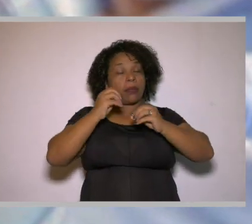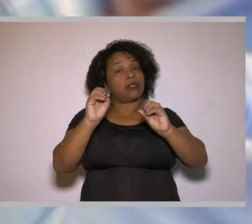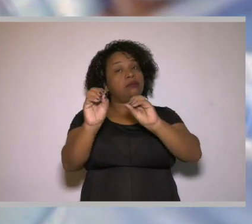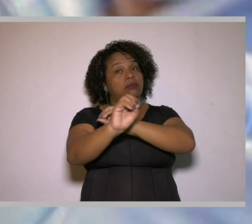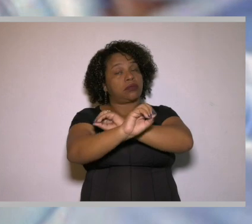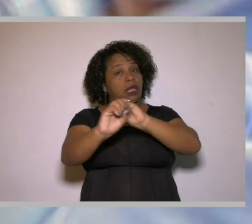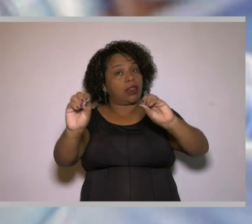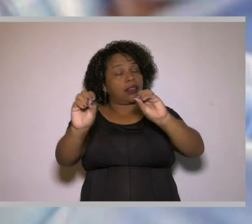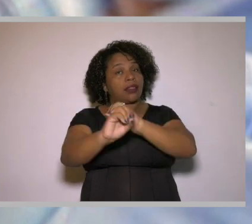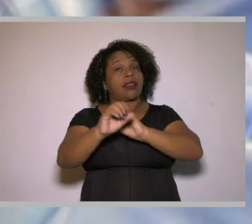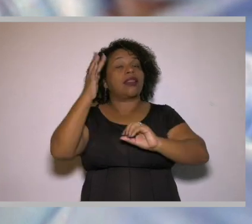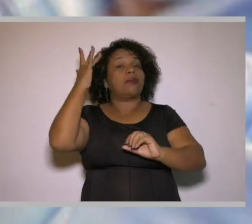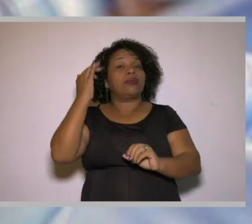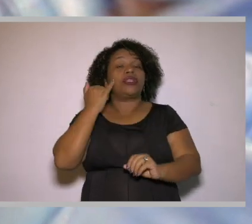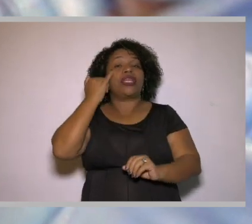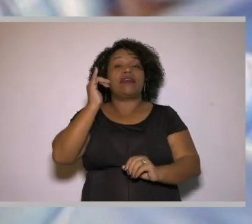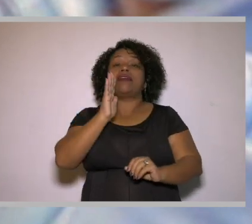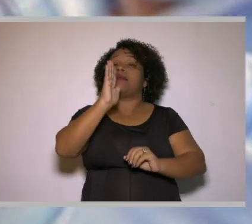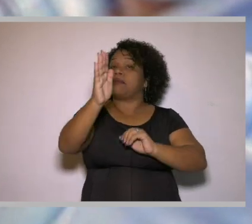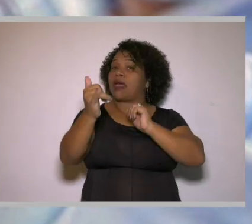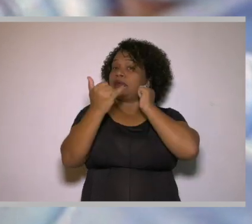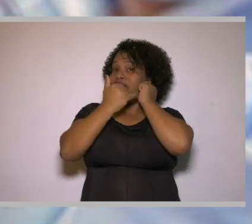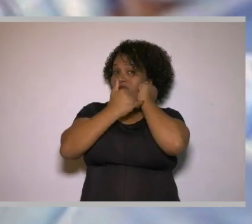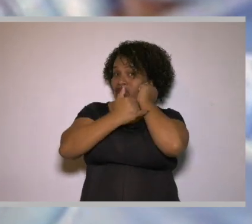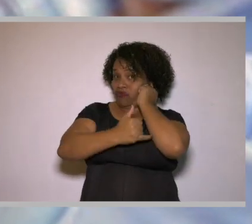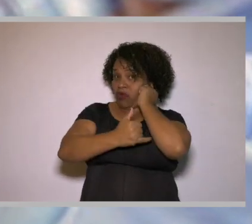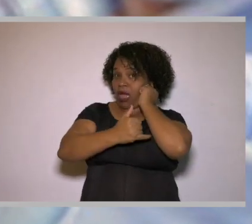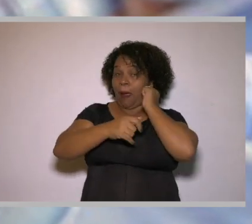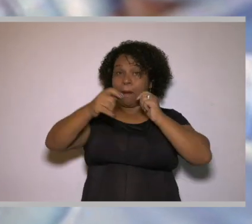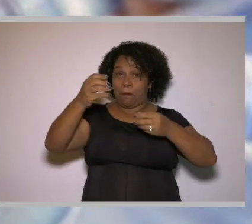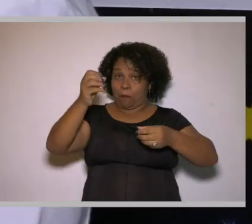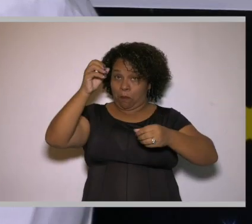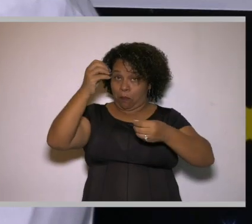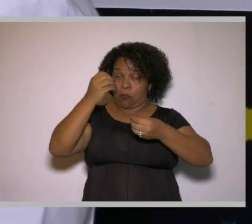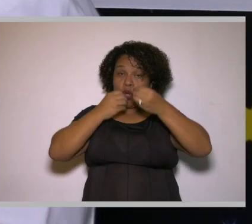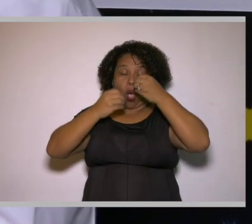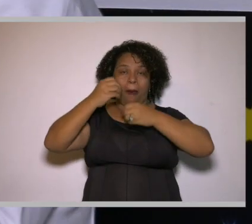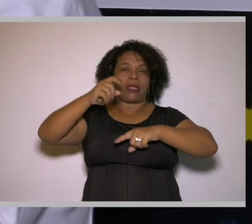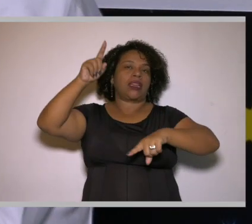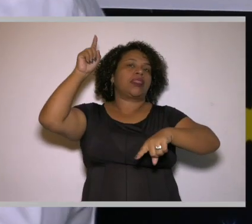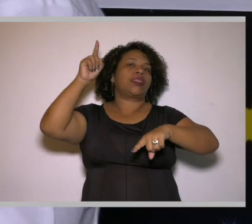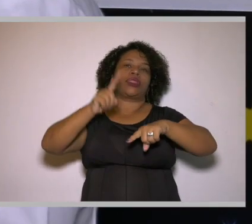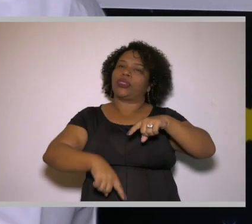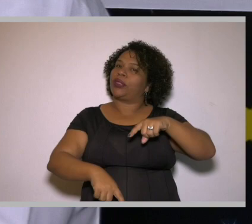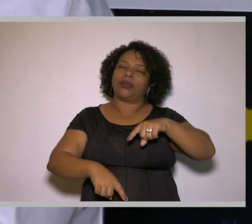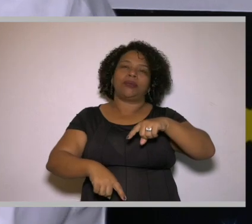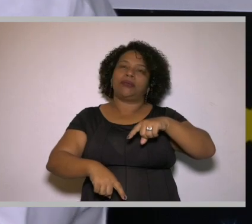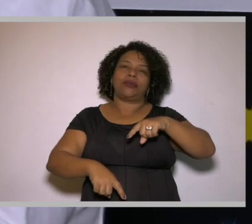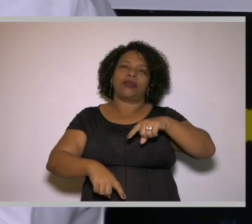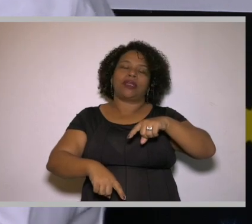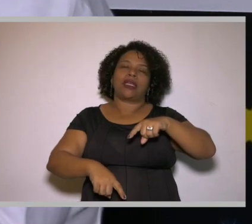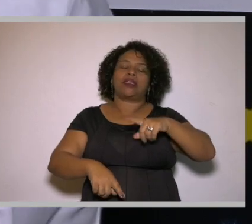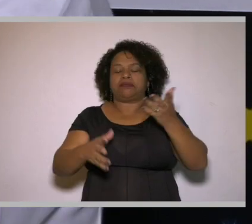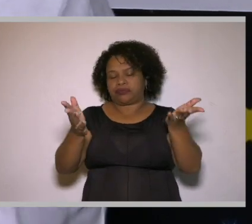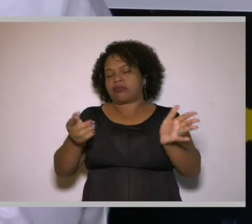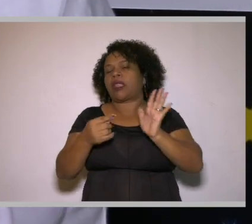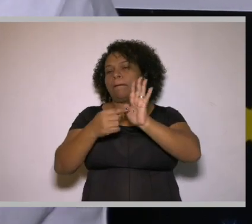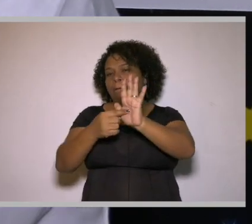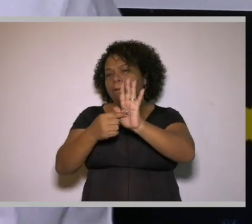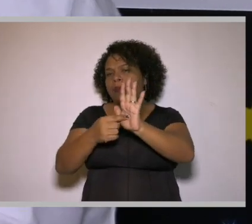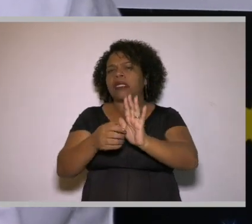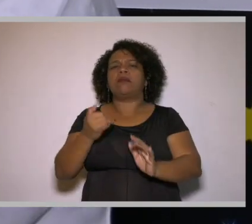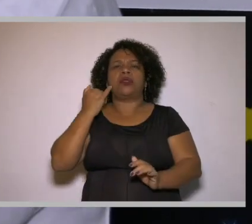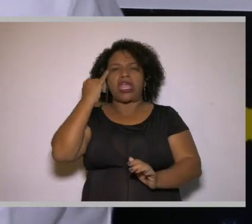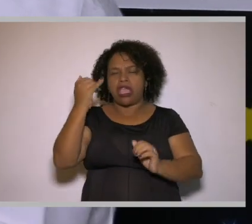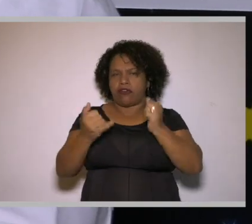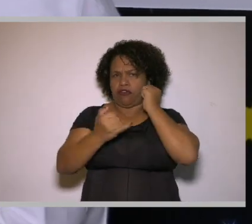de los procedimientos ambulatorios, pues nosotros recomendamos que al niño se le dé una cantidad de líquido que nosotros